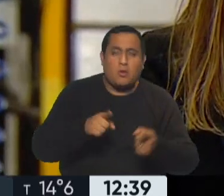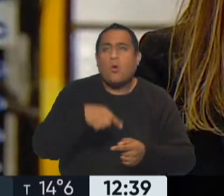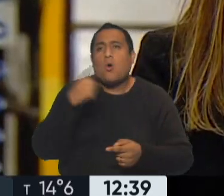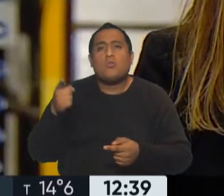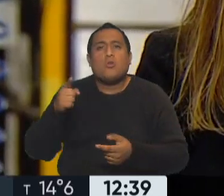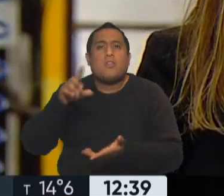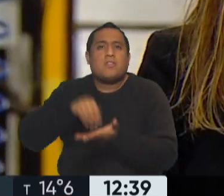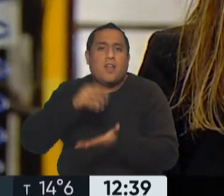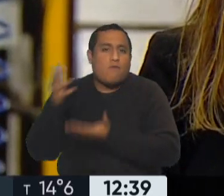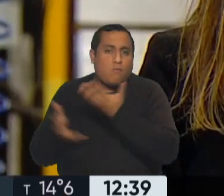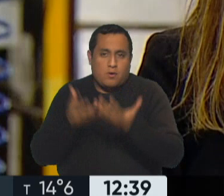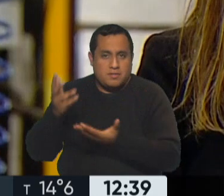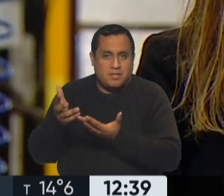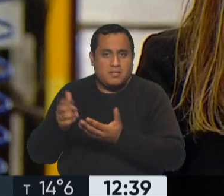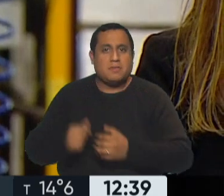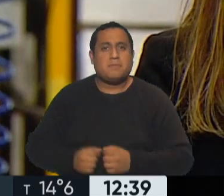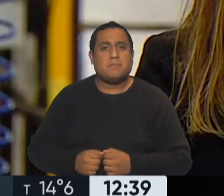Fuego. Y